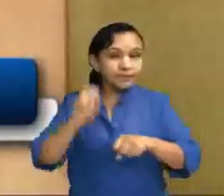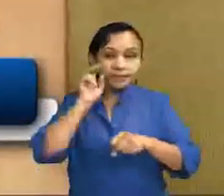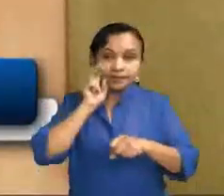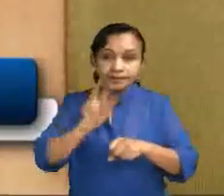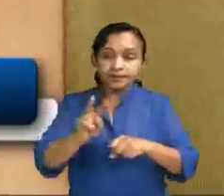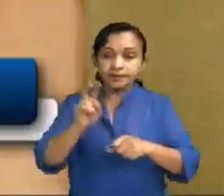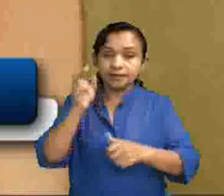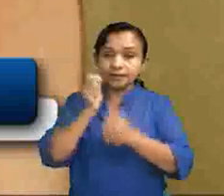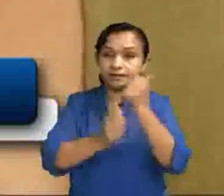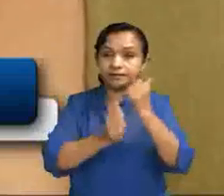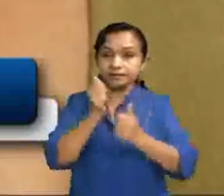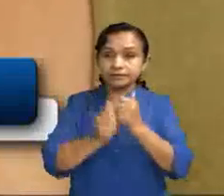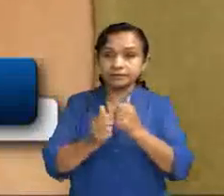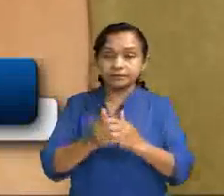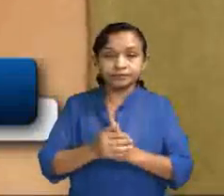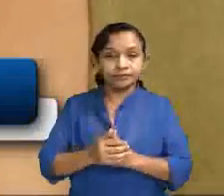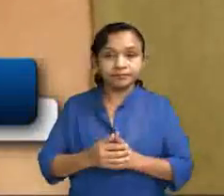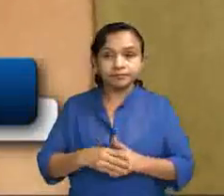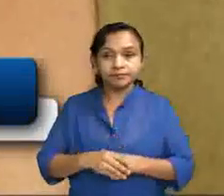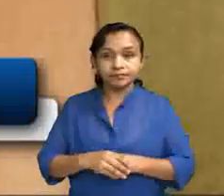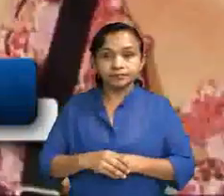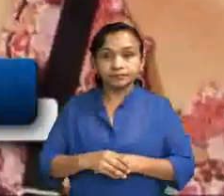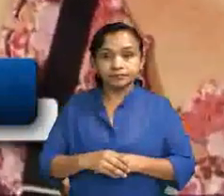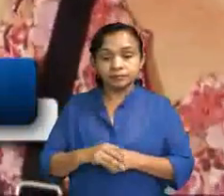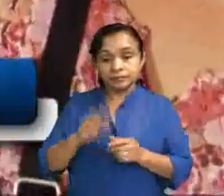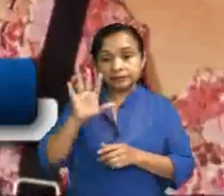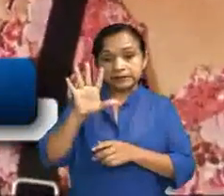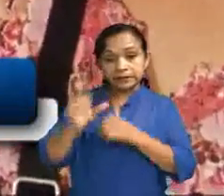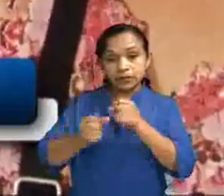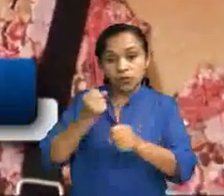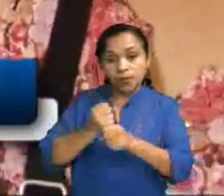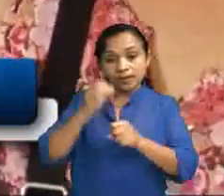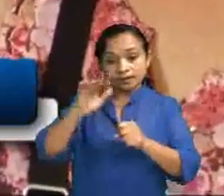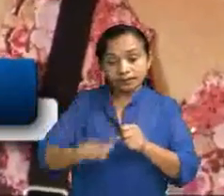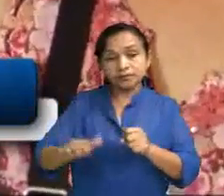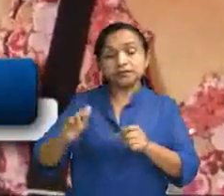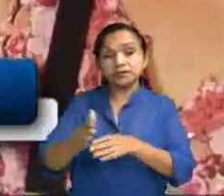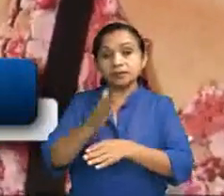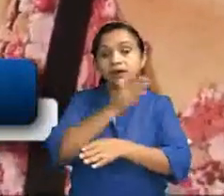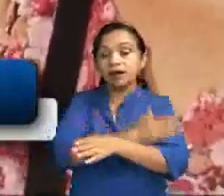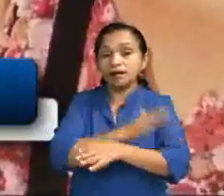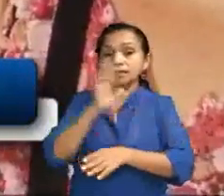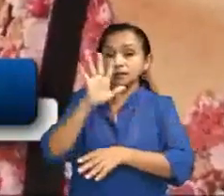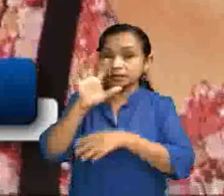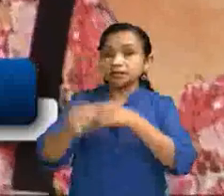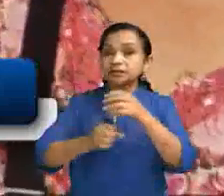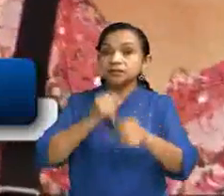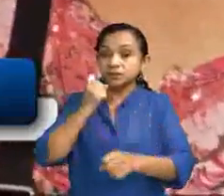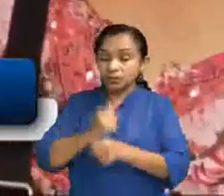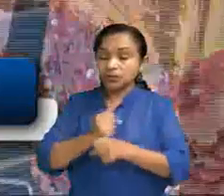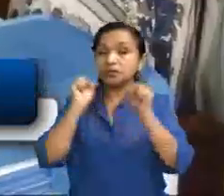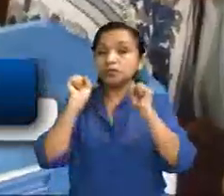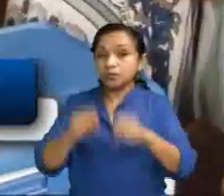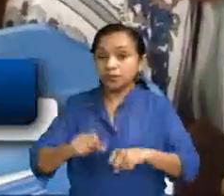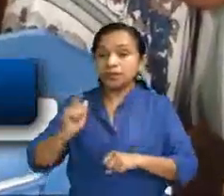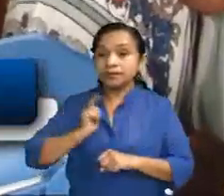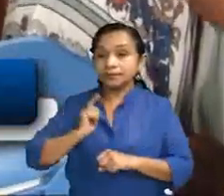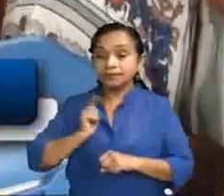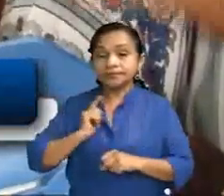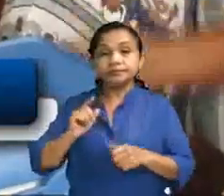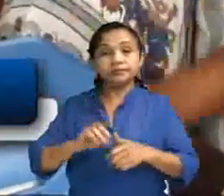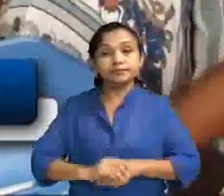y lo presenta en niños menores de 5 años. Antes de los 5 años. Antes de los 5 años él puede presentar síntomas. Yeah.